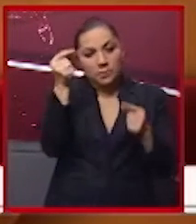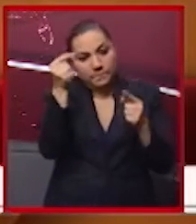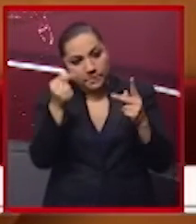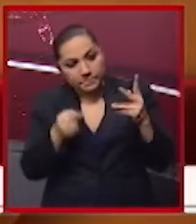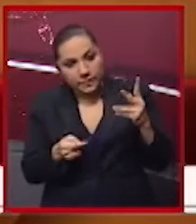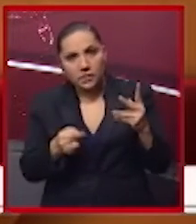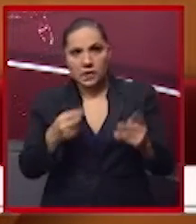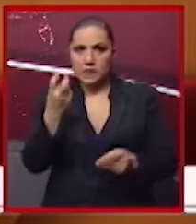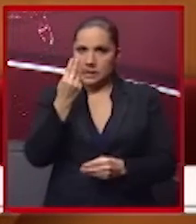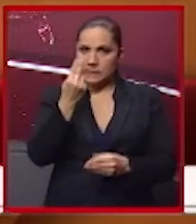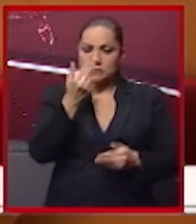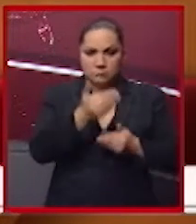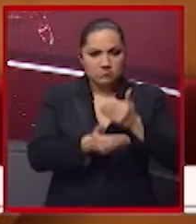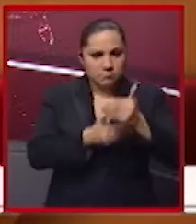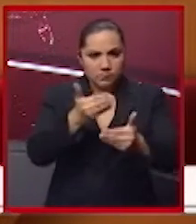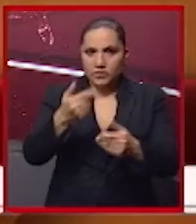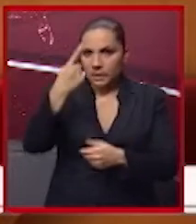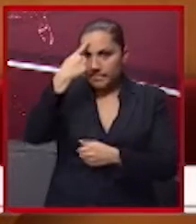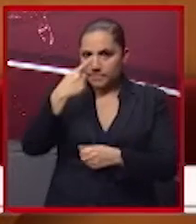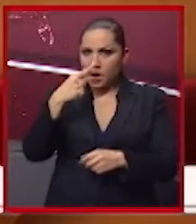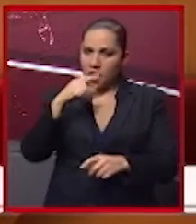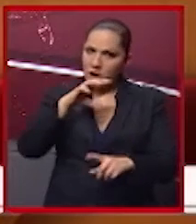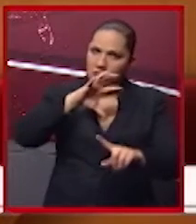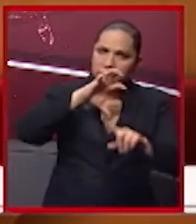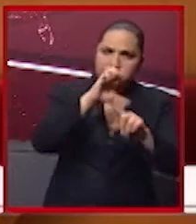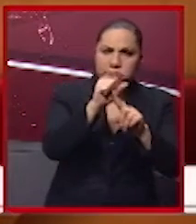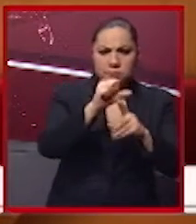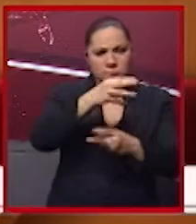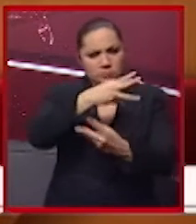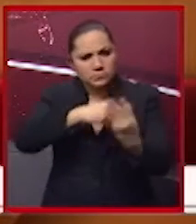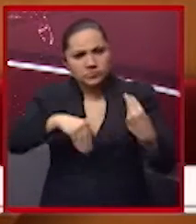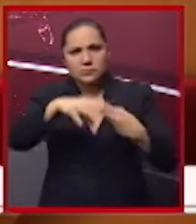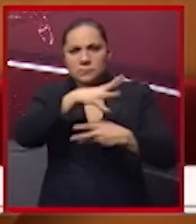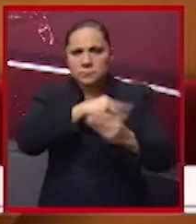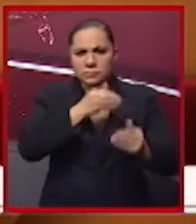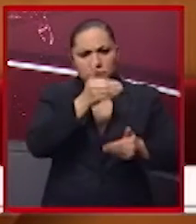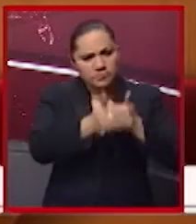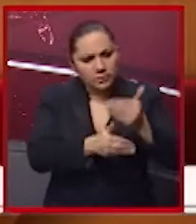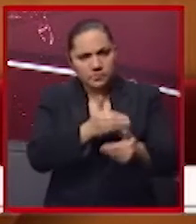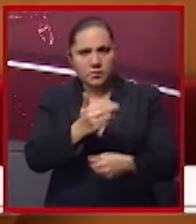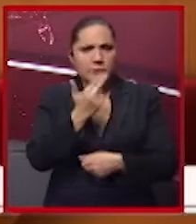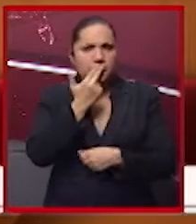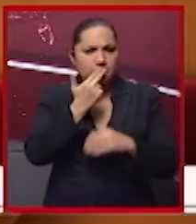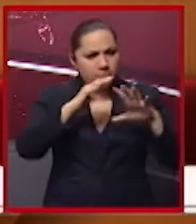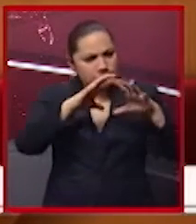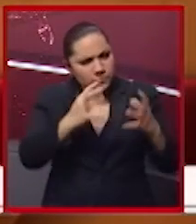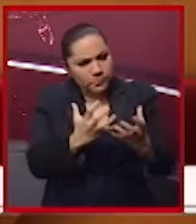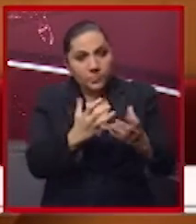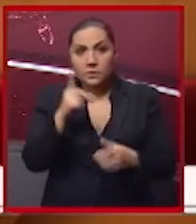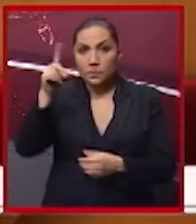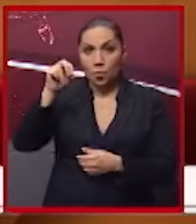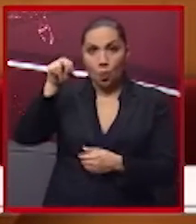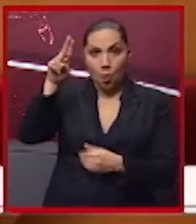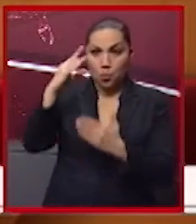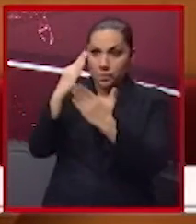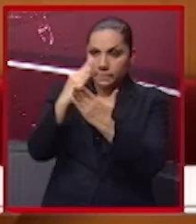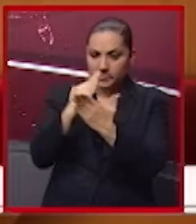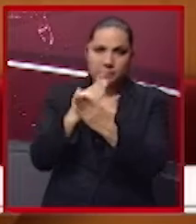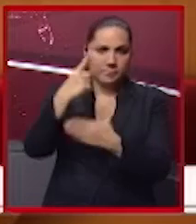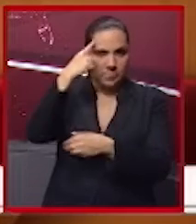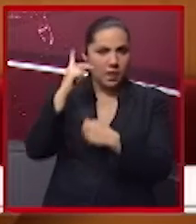principal directriz para la acción de Naciones Unidas y el concierto de las naciones. Y México fue uno de los